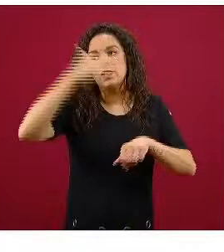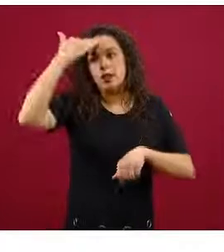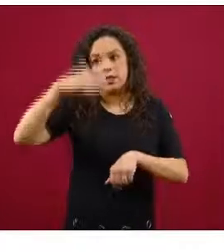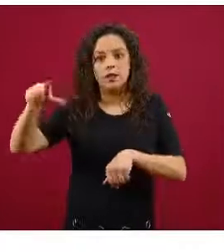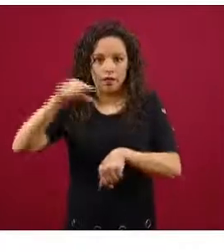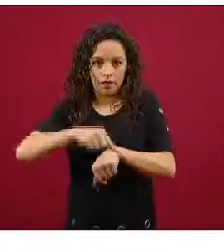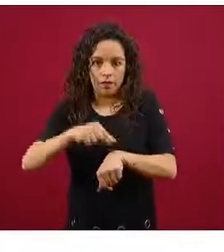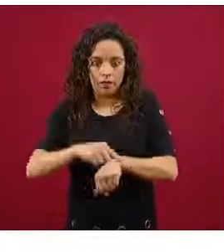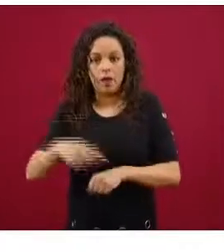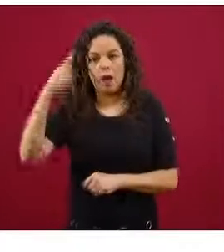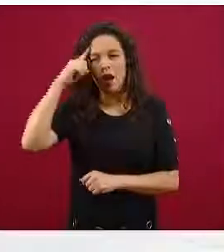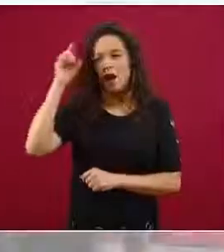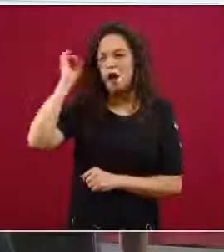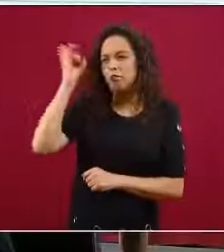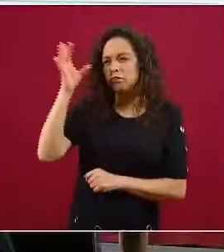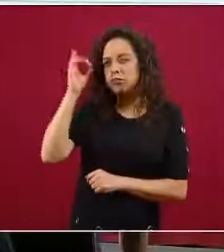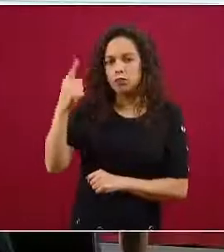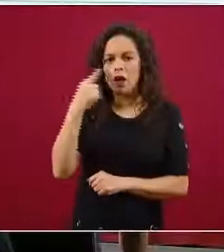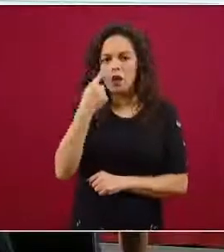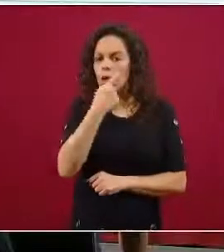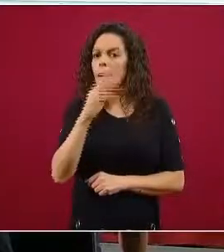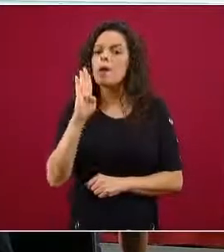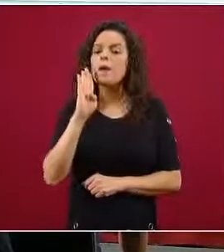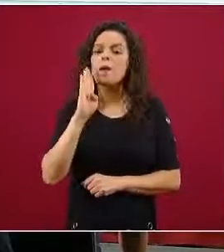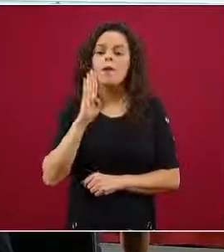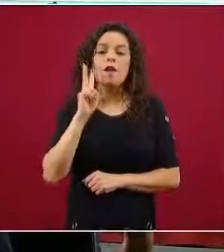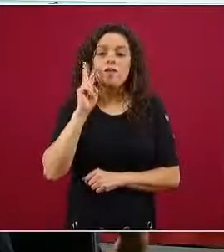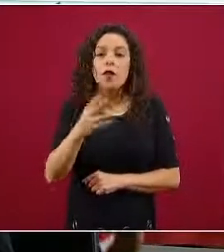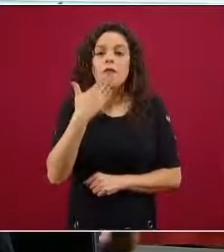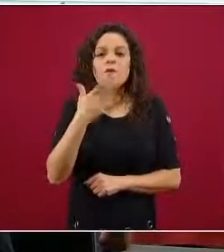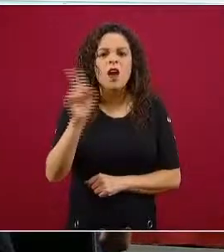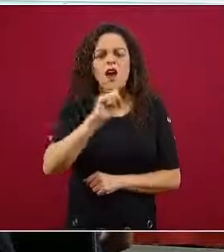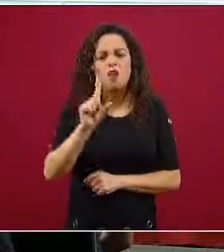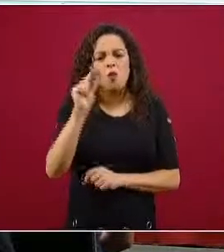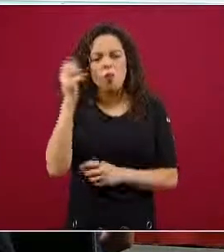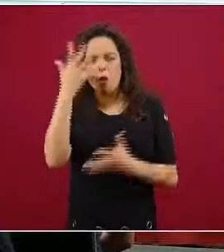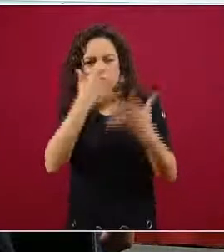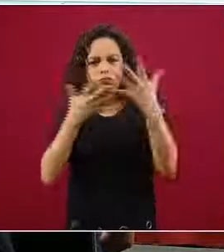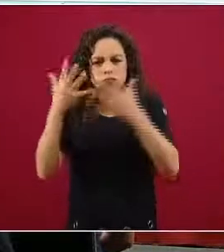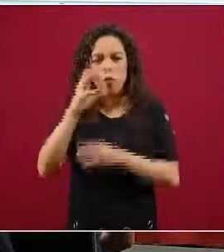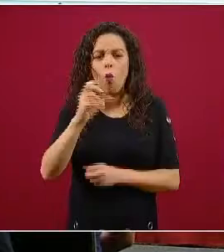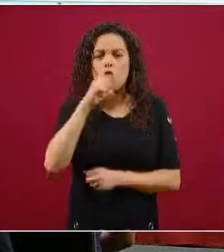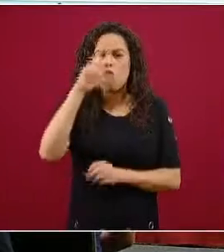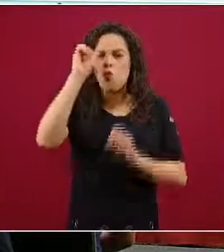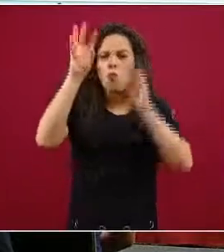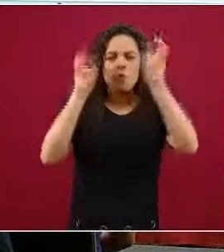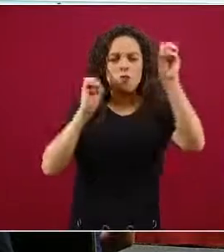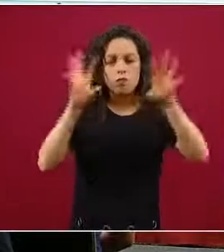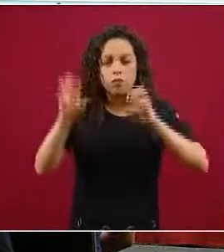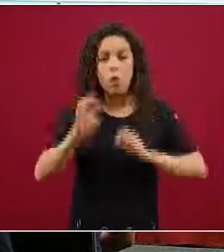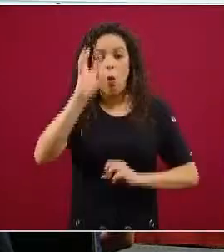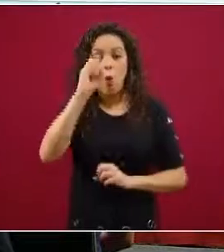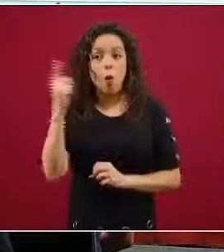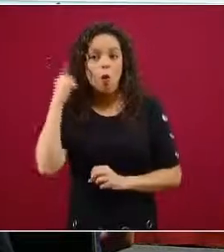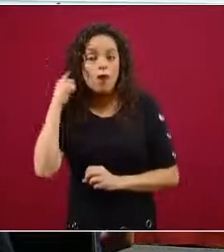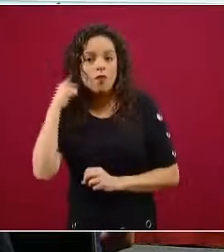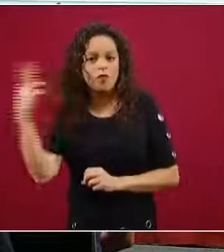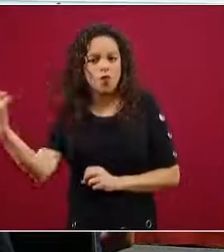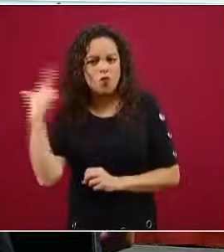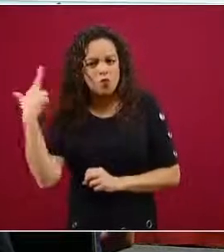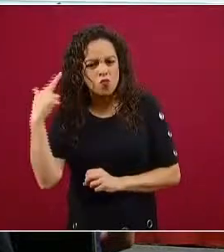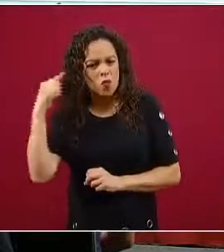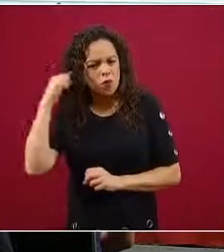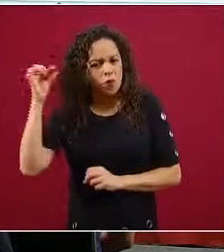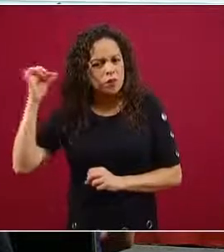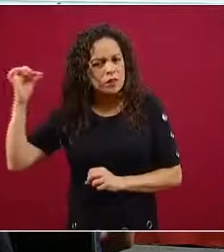la visión borrosa o que la mujer sienta que ve lucecitas, el zumbido de oídos, el hinchazón